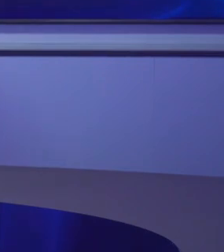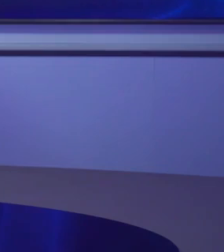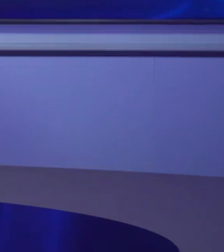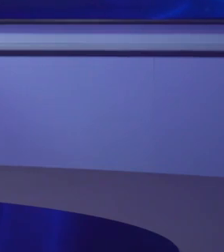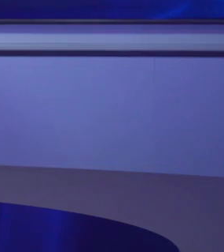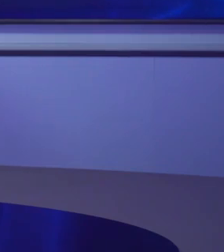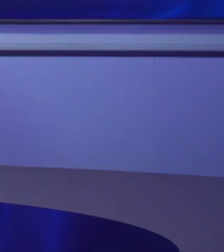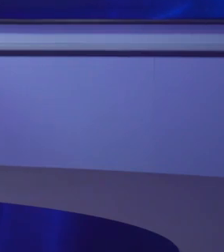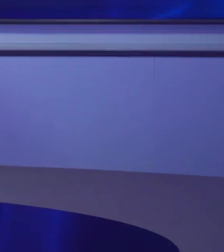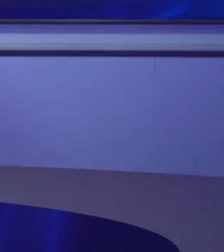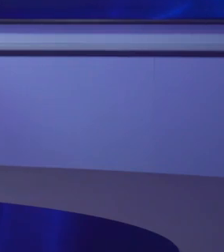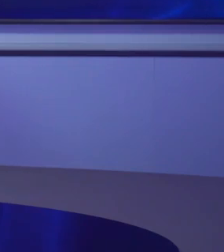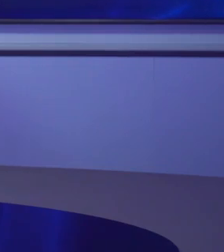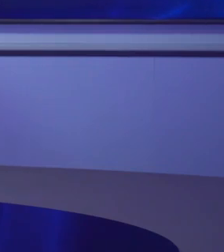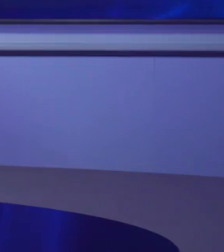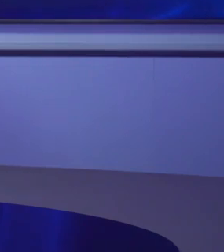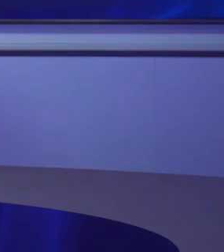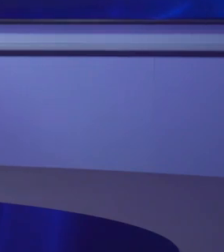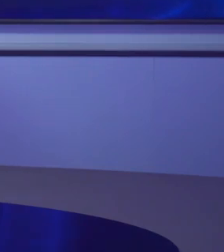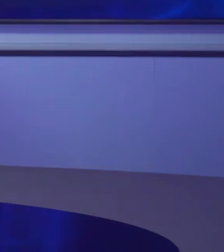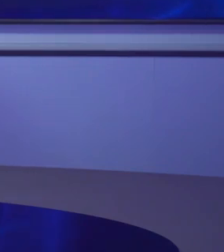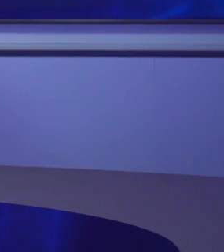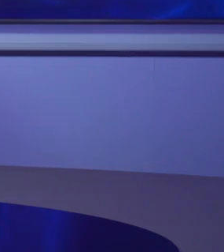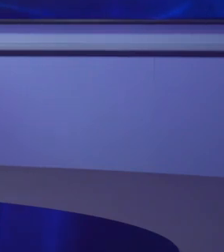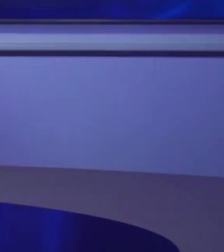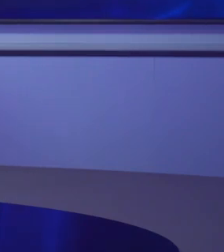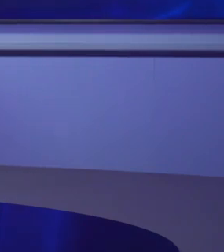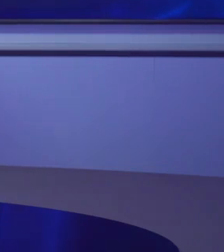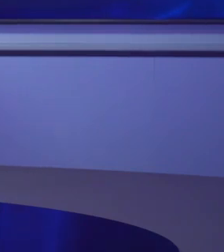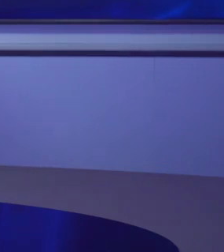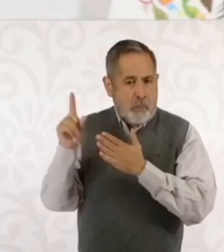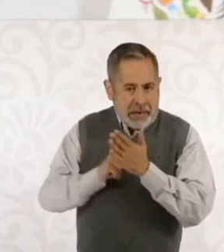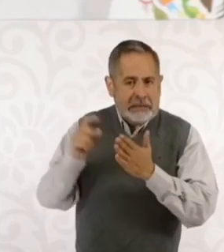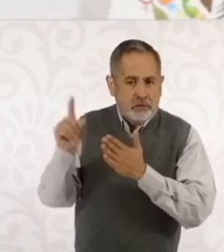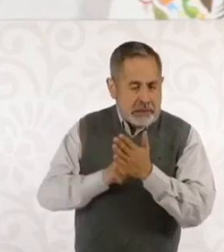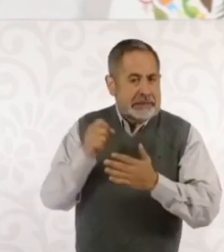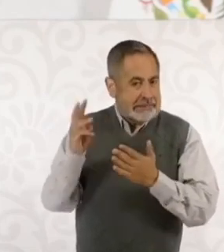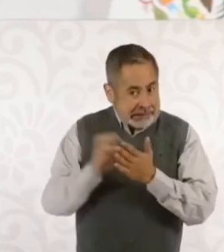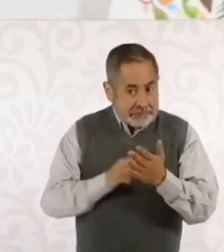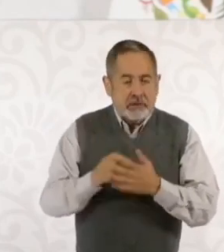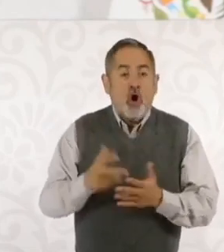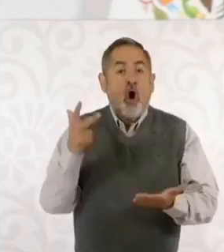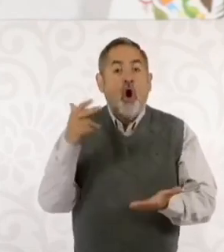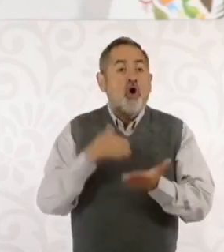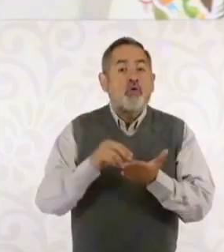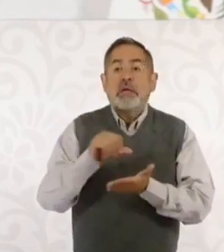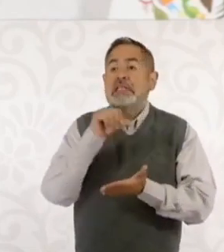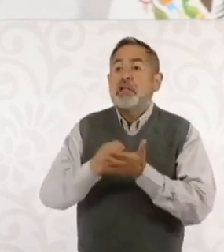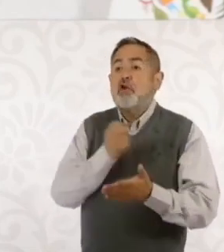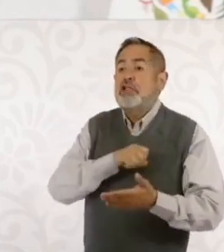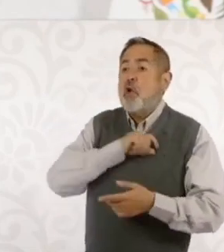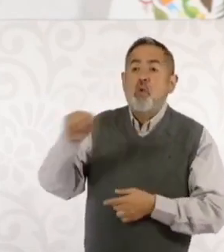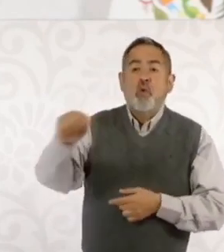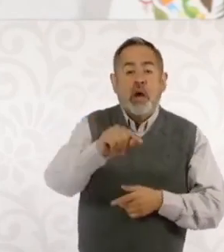8,342 centros de salud y 646 hospitales han sido abastecidos. Más de 8,000 centros de salud y más de